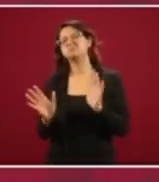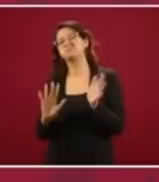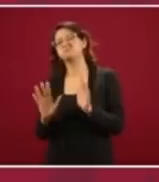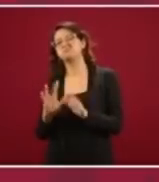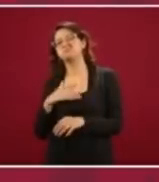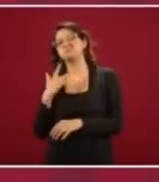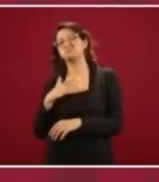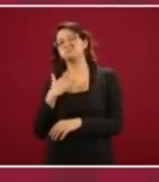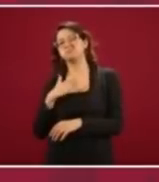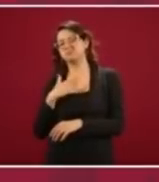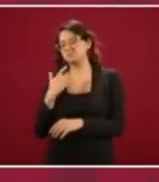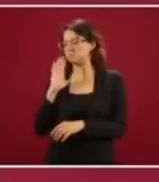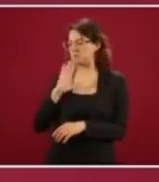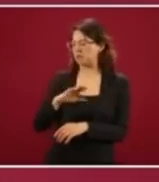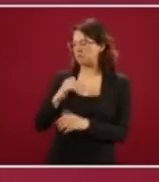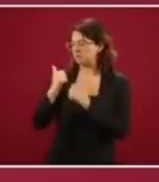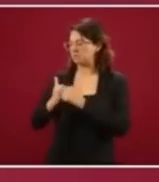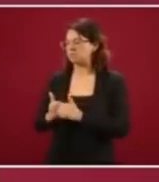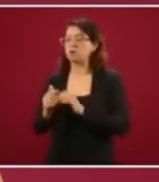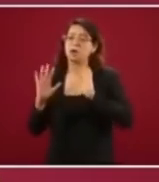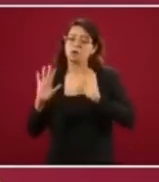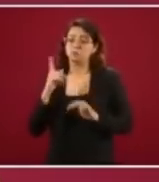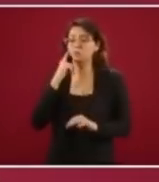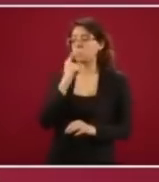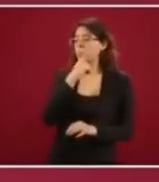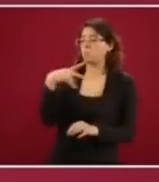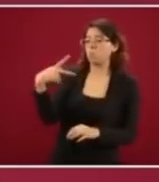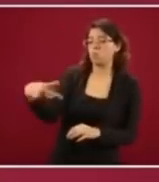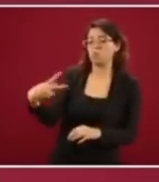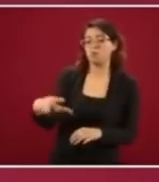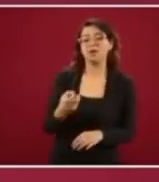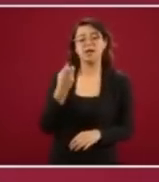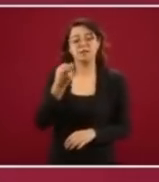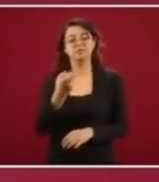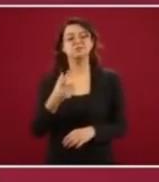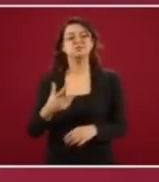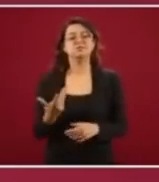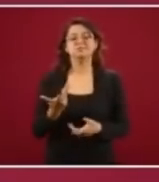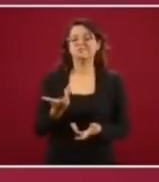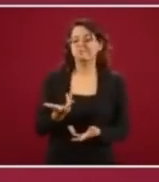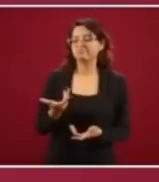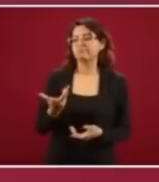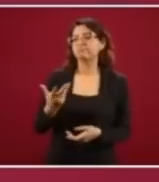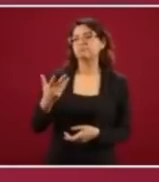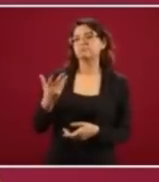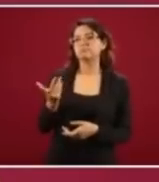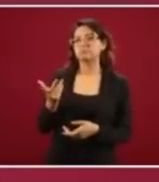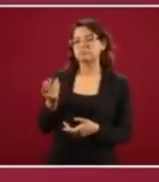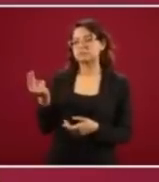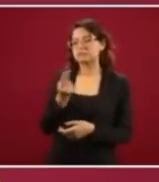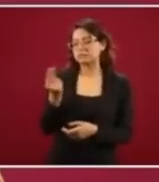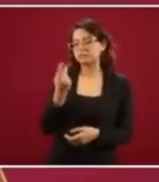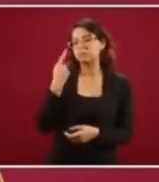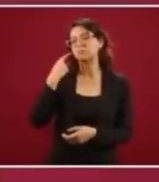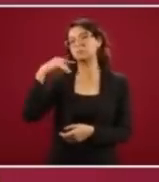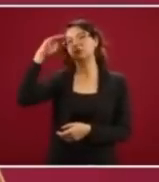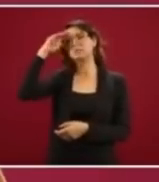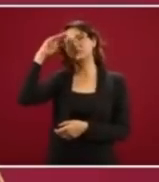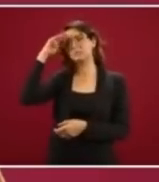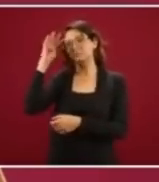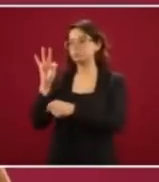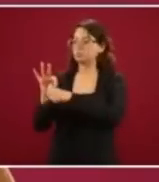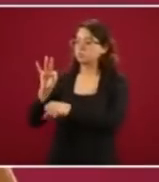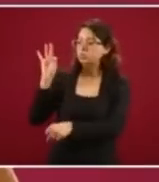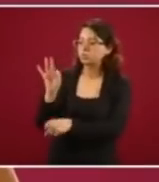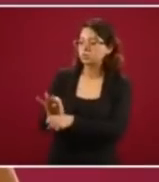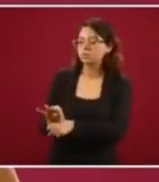así lo determinen. Entonces, es la búsqueda, digamos, de un mecanismo que los proteja, pero que tampoco